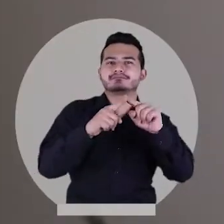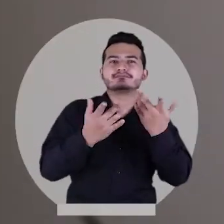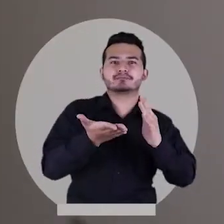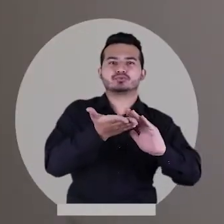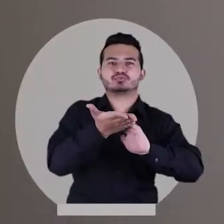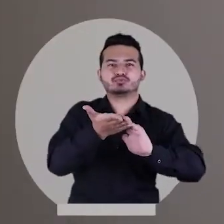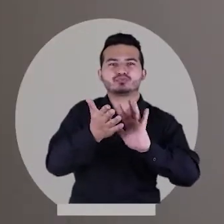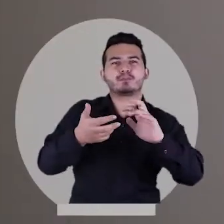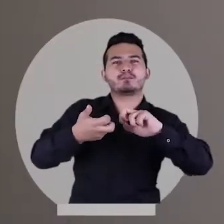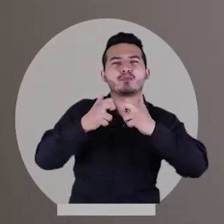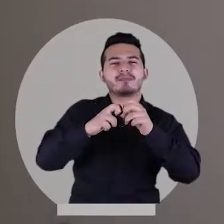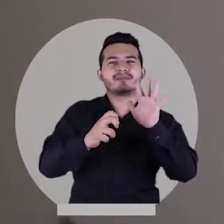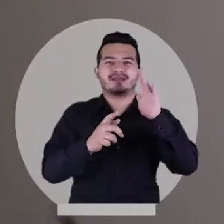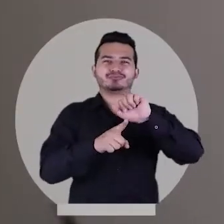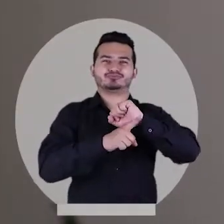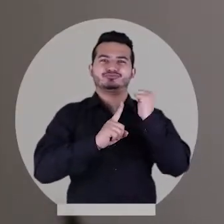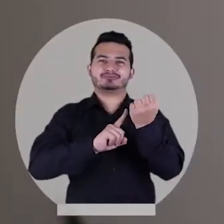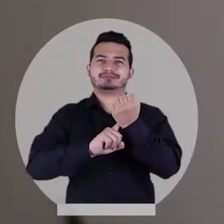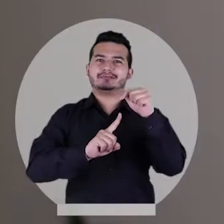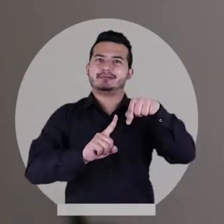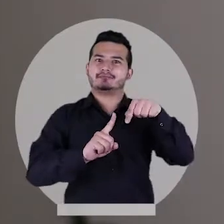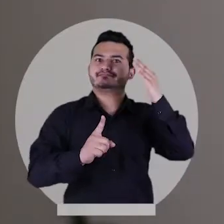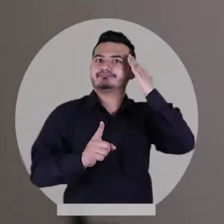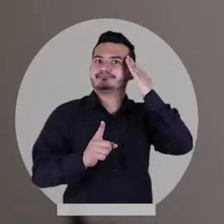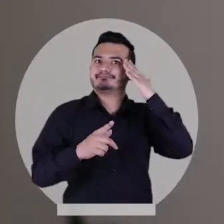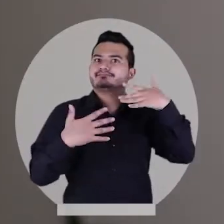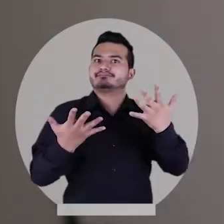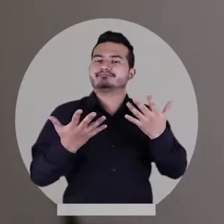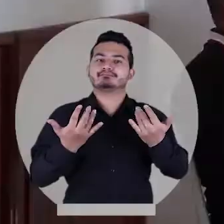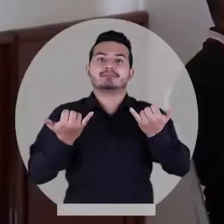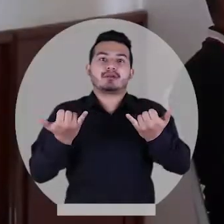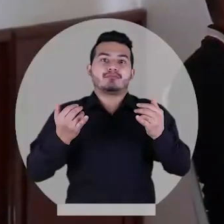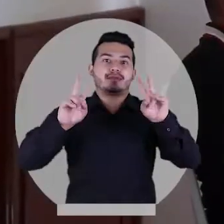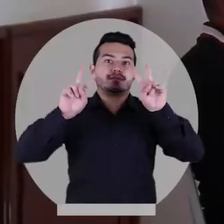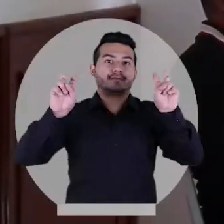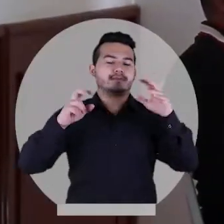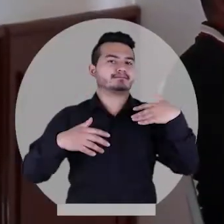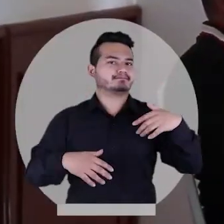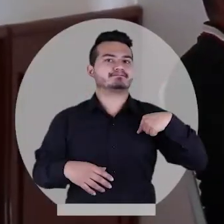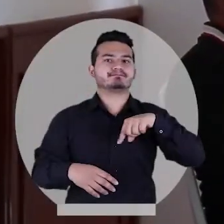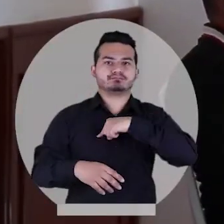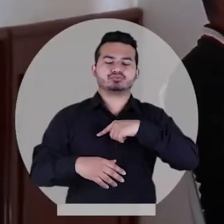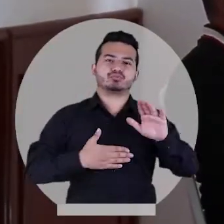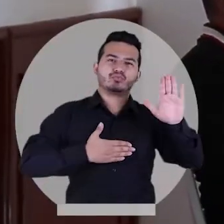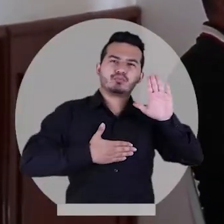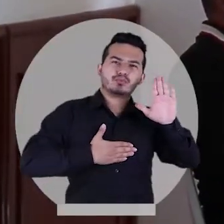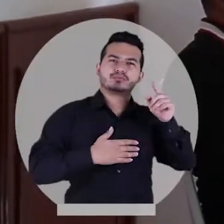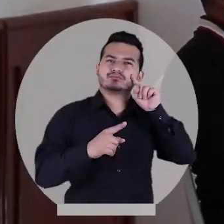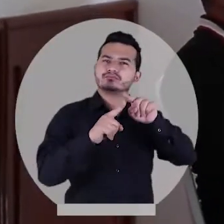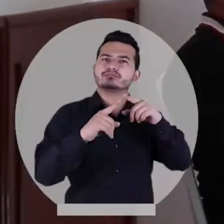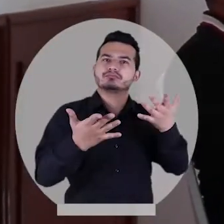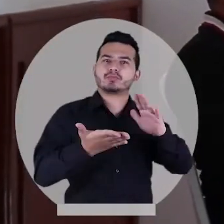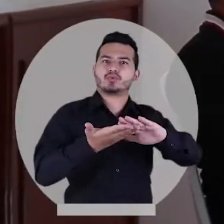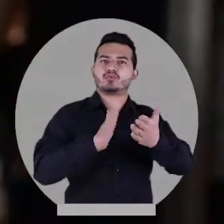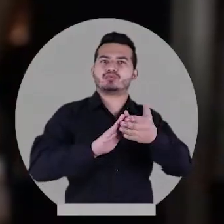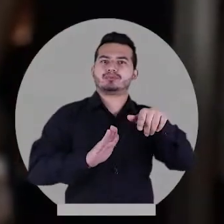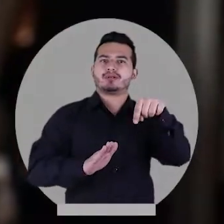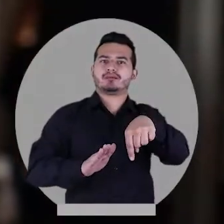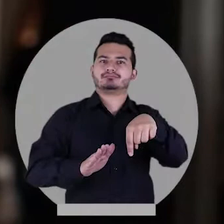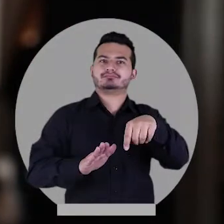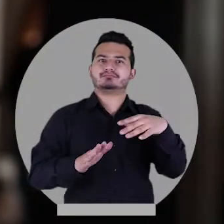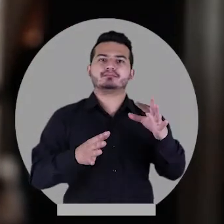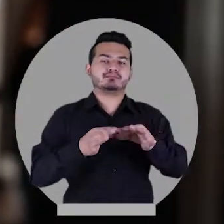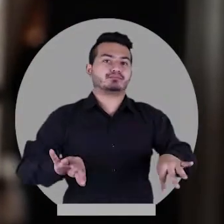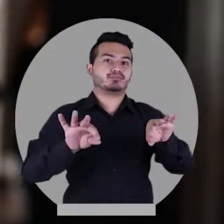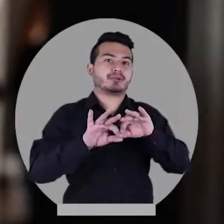que nos atañen, los problemas sociales, pero de igual manera también no debemos dejar a un lado lo que tiene que ver los compromisos comunitarios. Muy importante